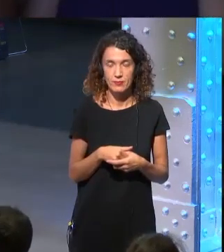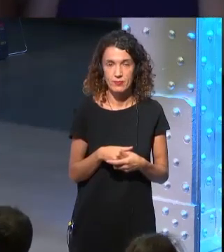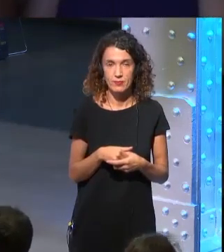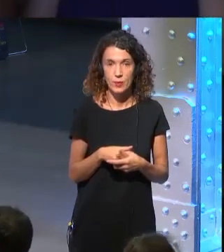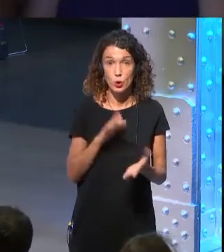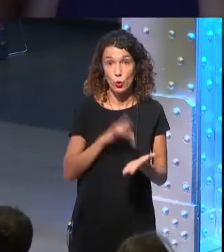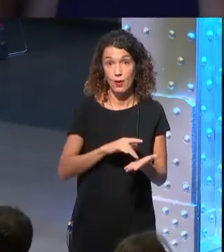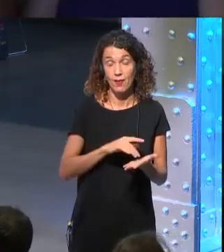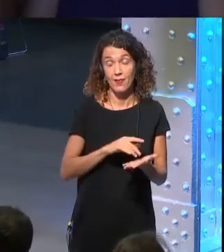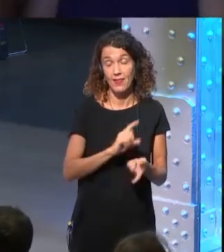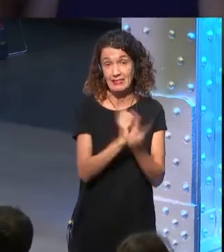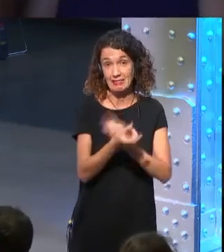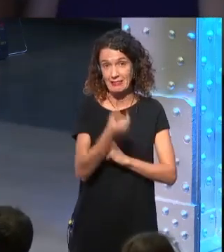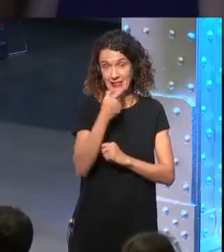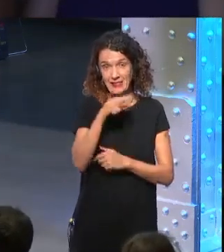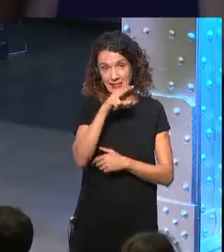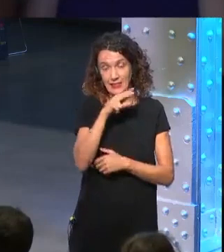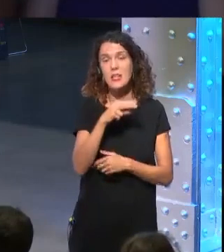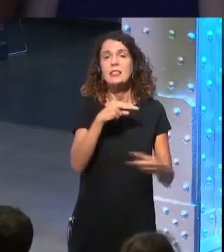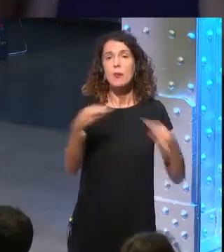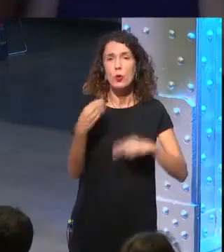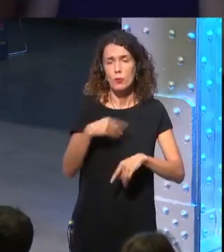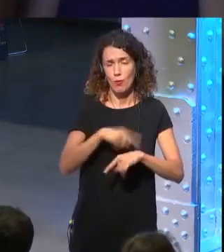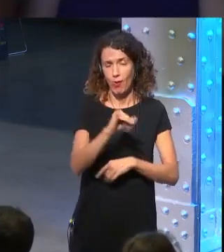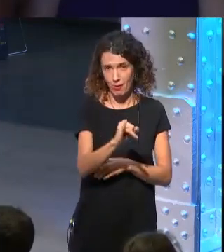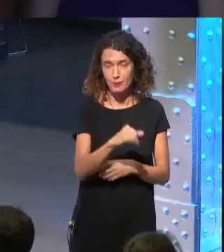Ahora paso al inglés, pero... bueno, hay traducción simultánea.